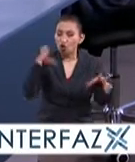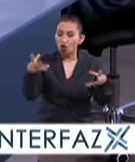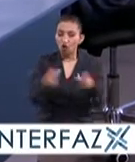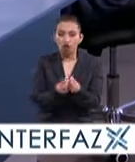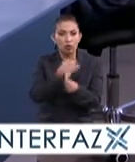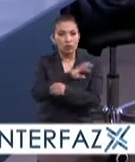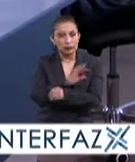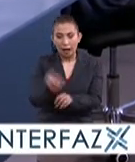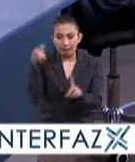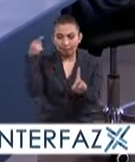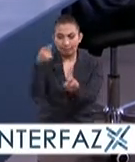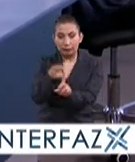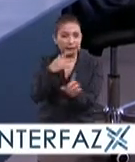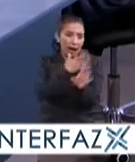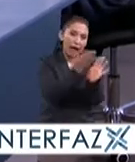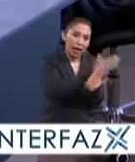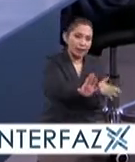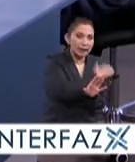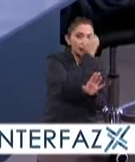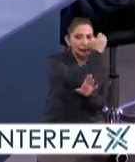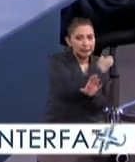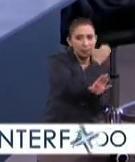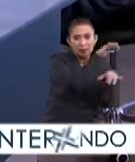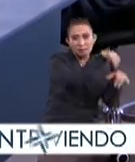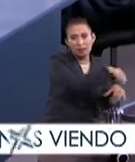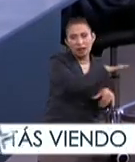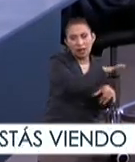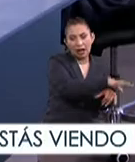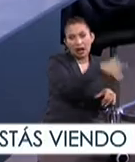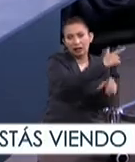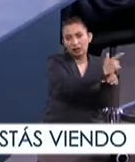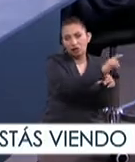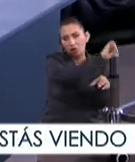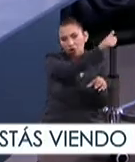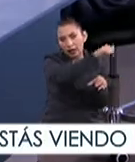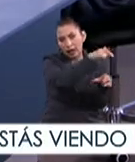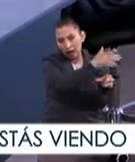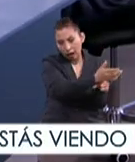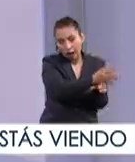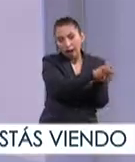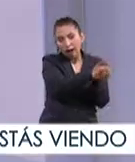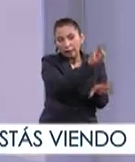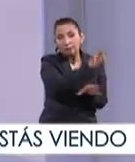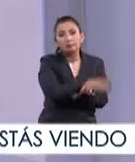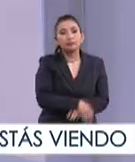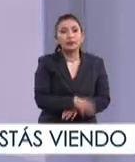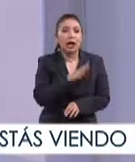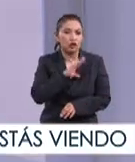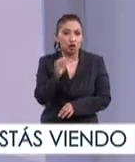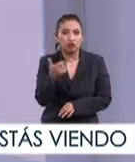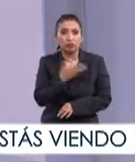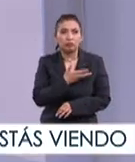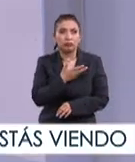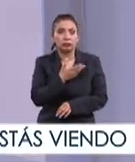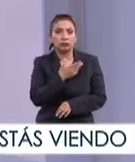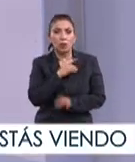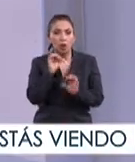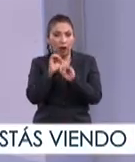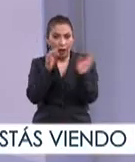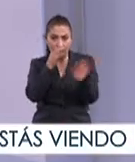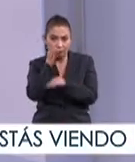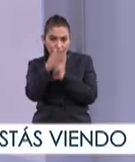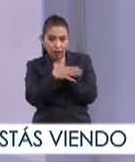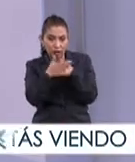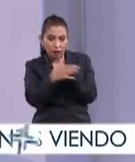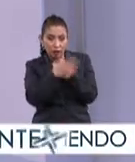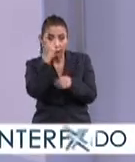ya habiendo pasado el examen de estas carreras, ¿no? Así es, de hecho, bueno, hay algo que podemos dejar claro,